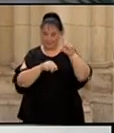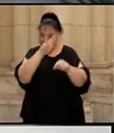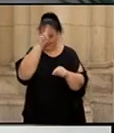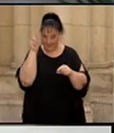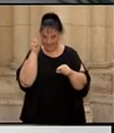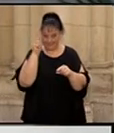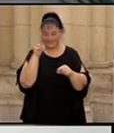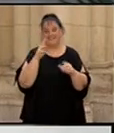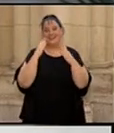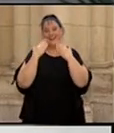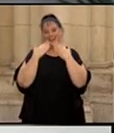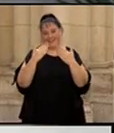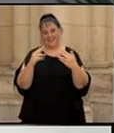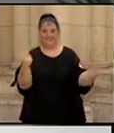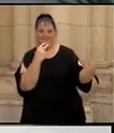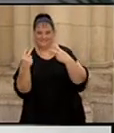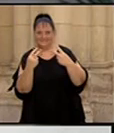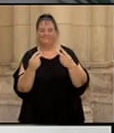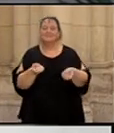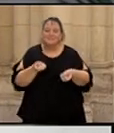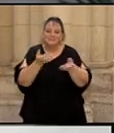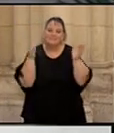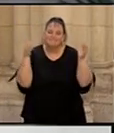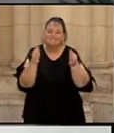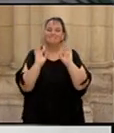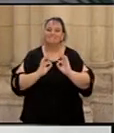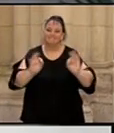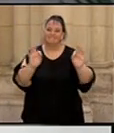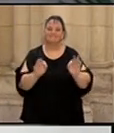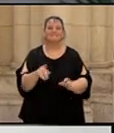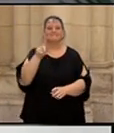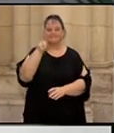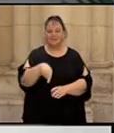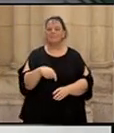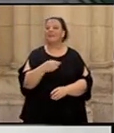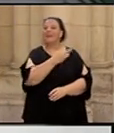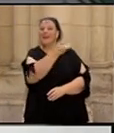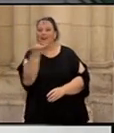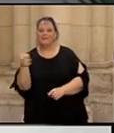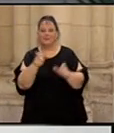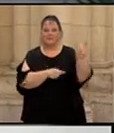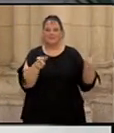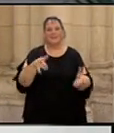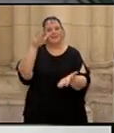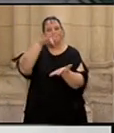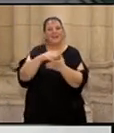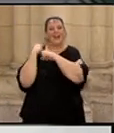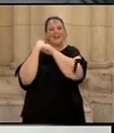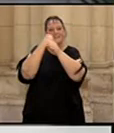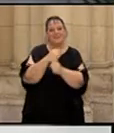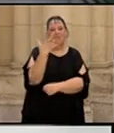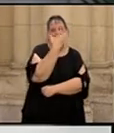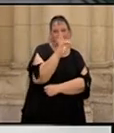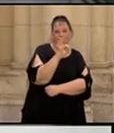Telemadrid. Me dirijo a vosotros que celebráis algunos los 50 años de matrimonio